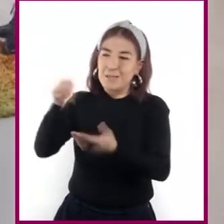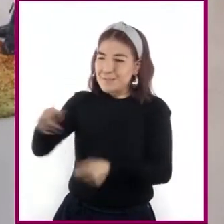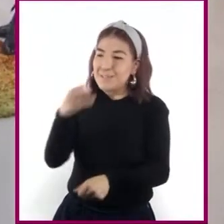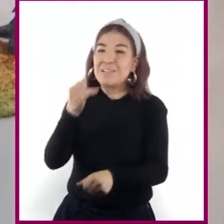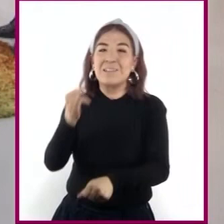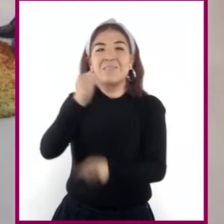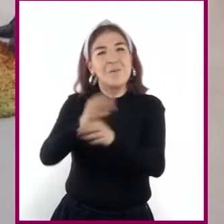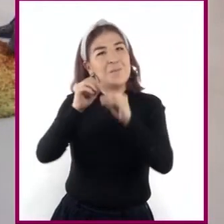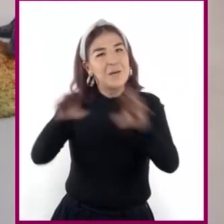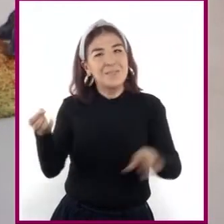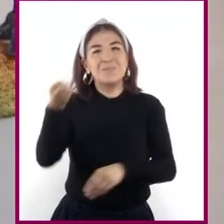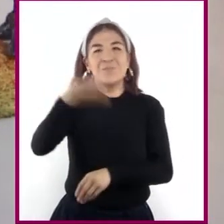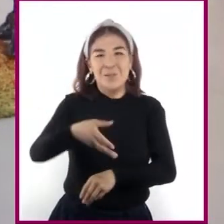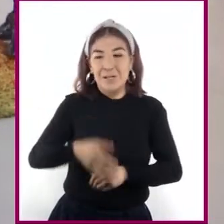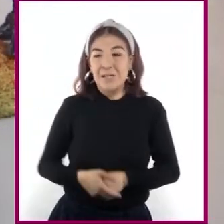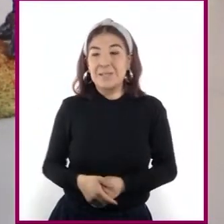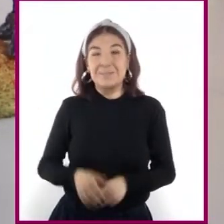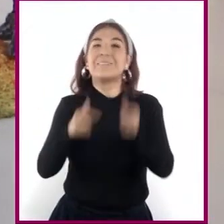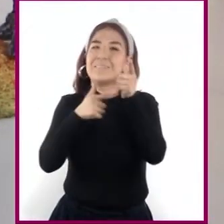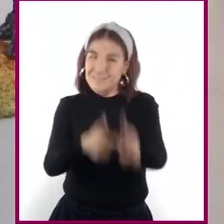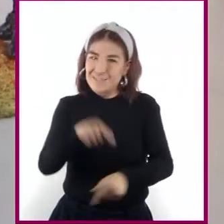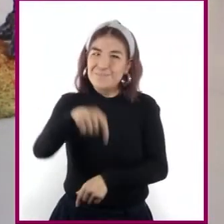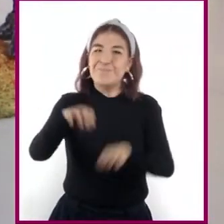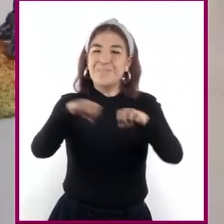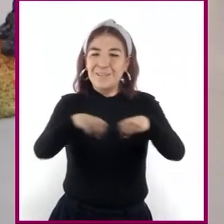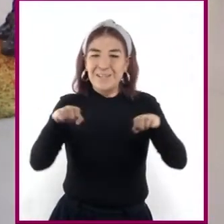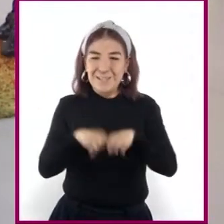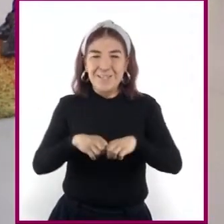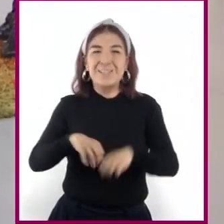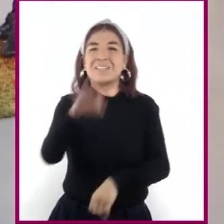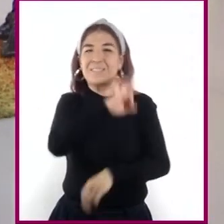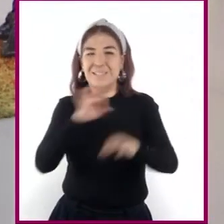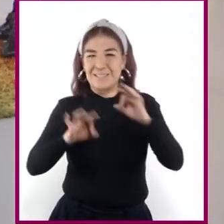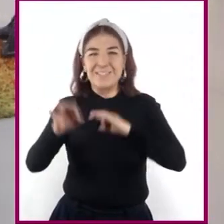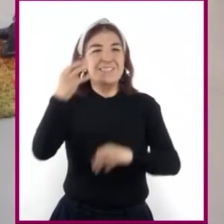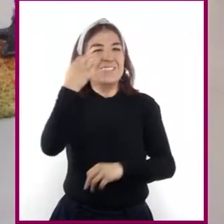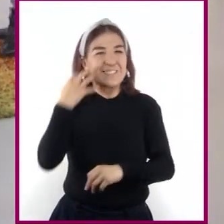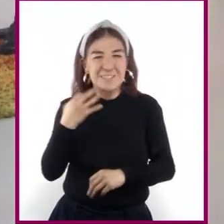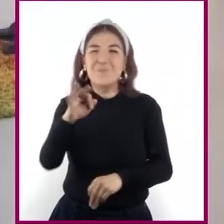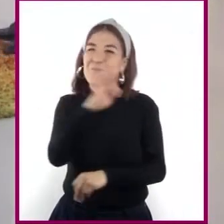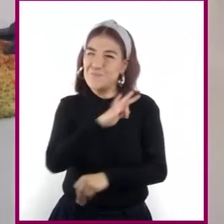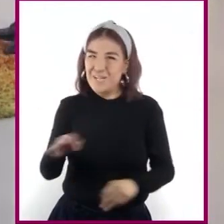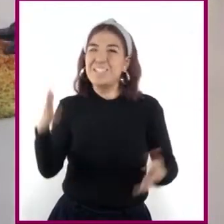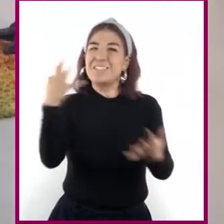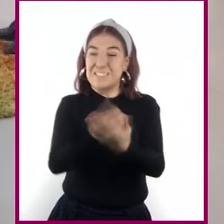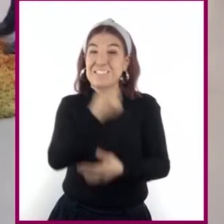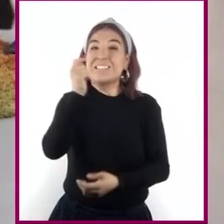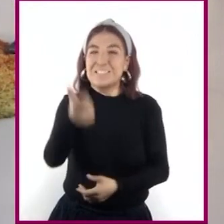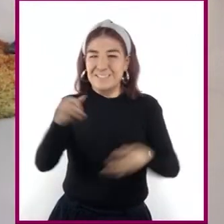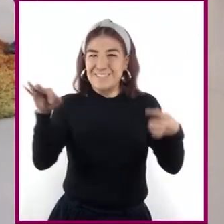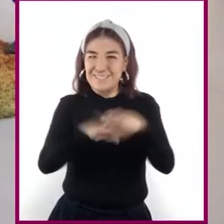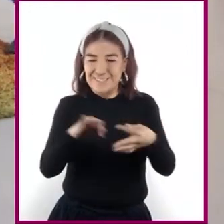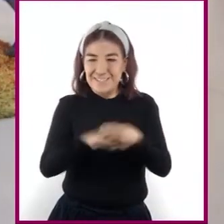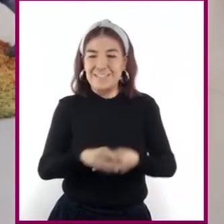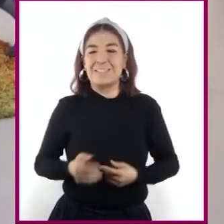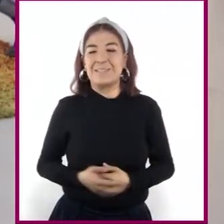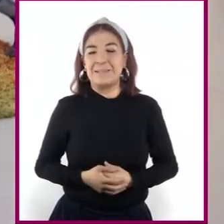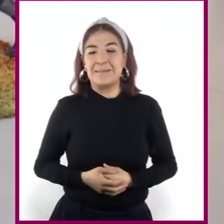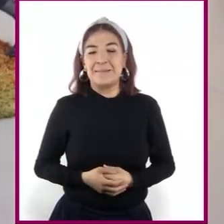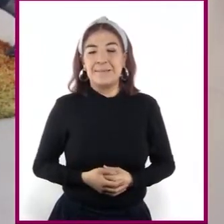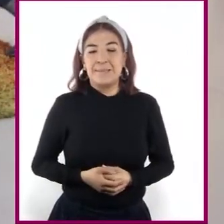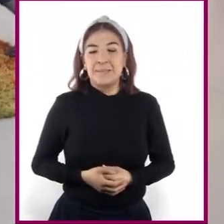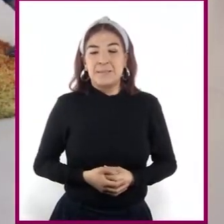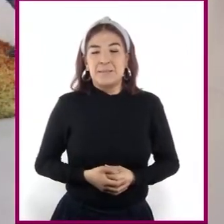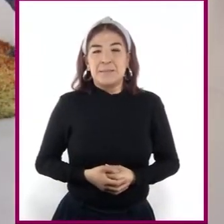dato, maestro Felipe. Vamos, equipo Jaguar, podemos lograrlo. Estamos muy cerca. Lancemos nuevamente el dado.